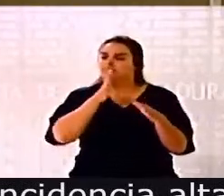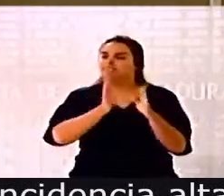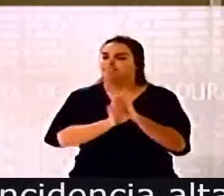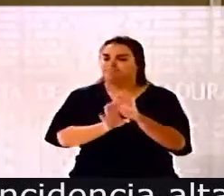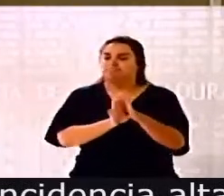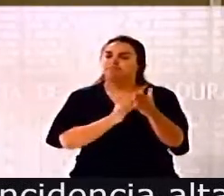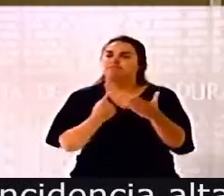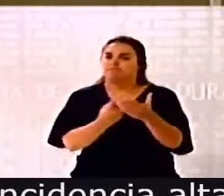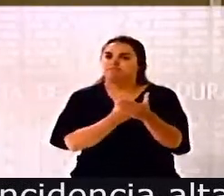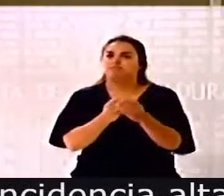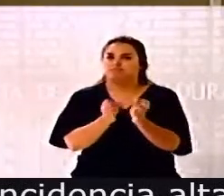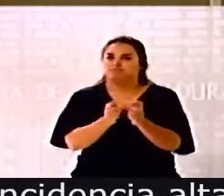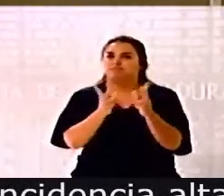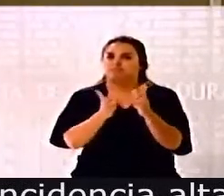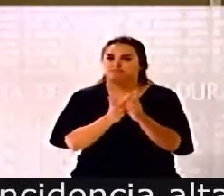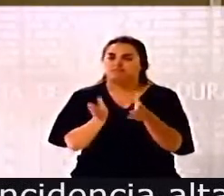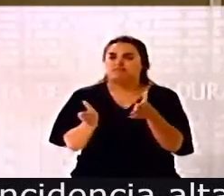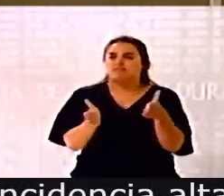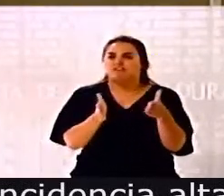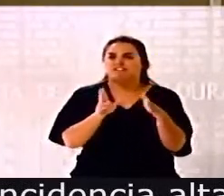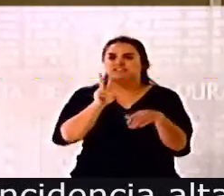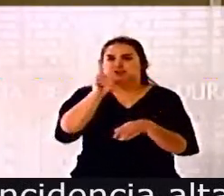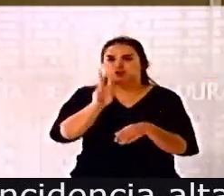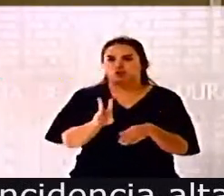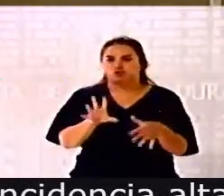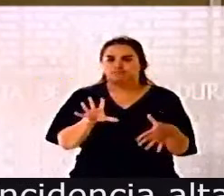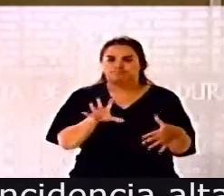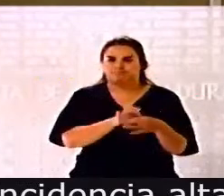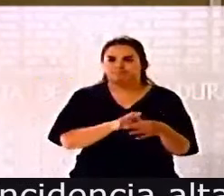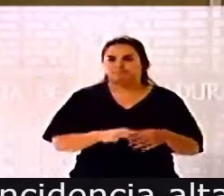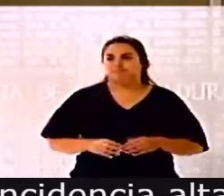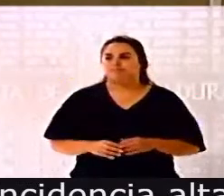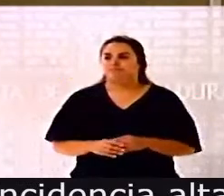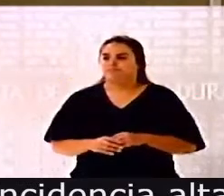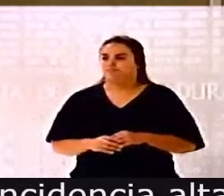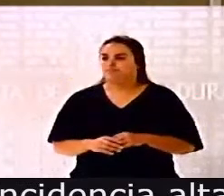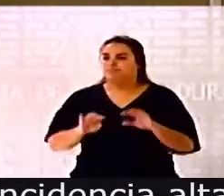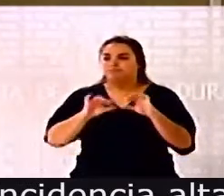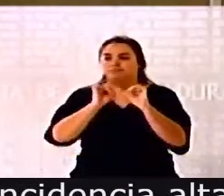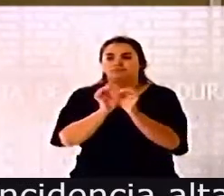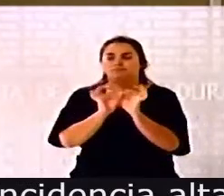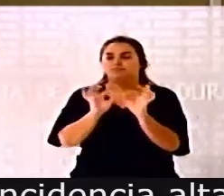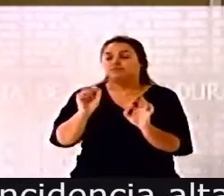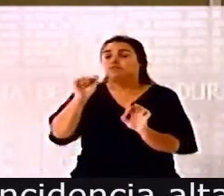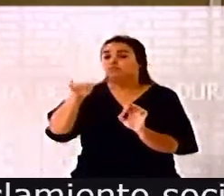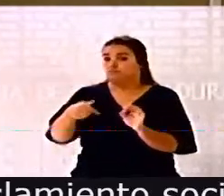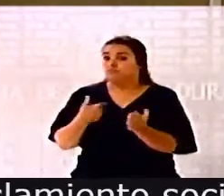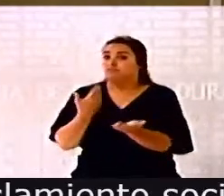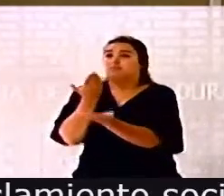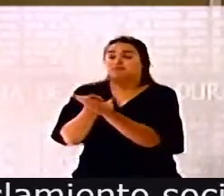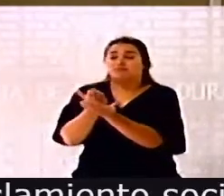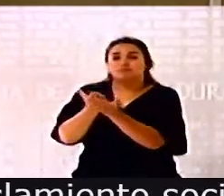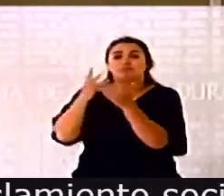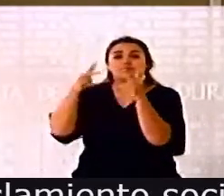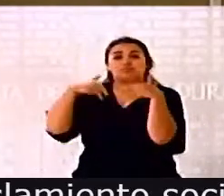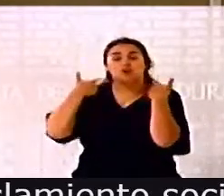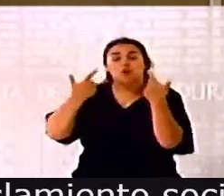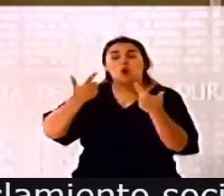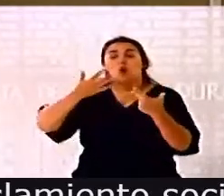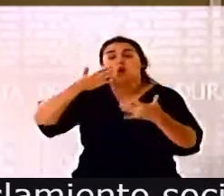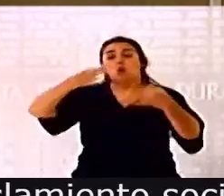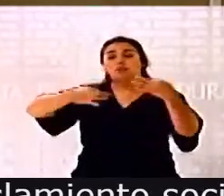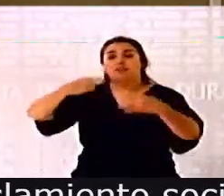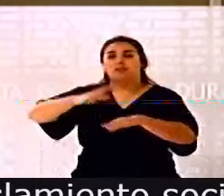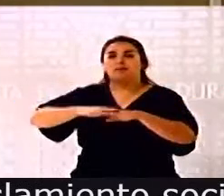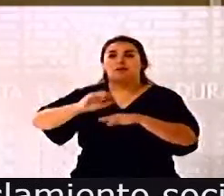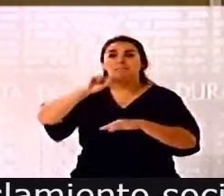el aislamiento social y la fase 2. De la misma forma, hemos solicitado hoy también la autorización judicial para la